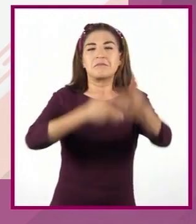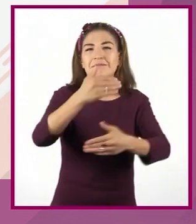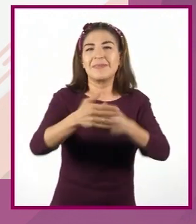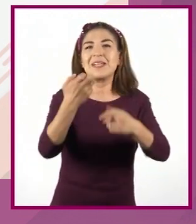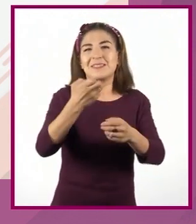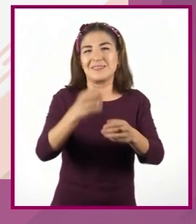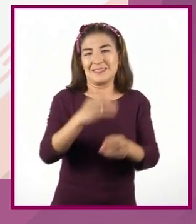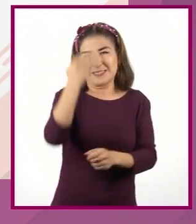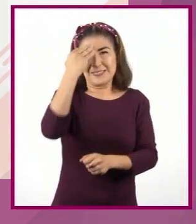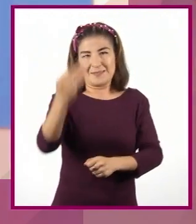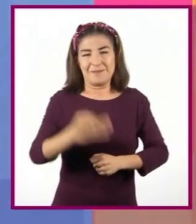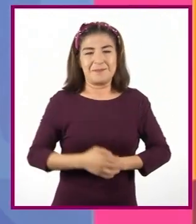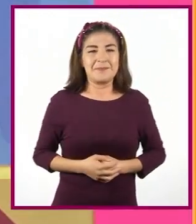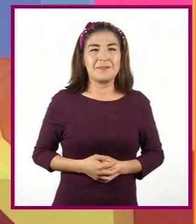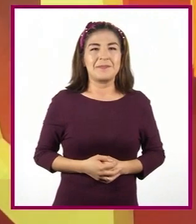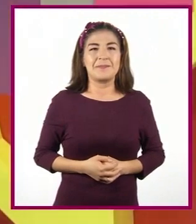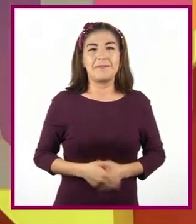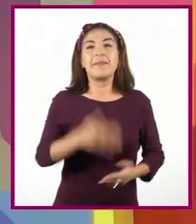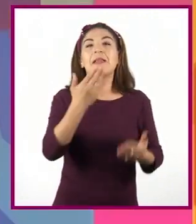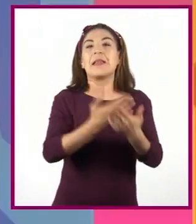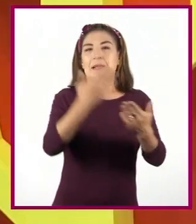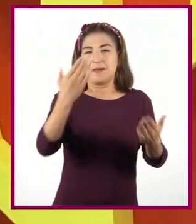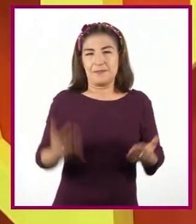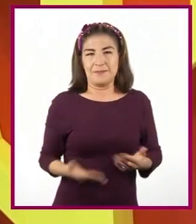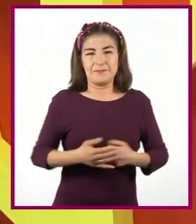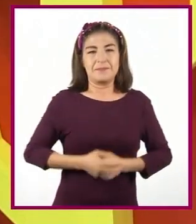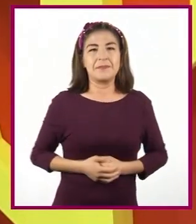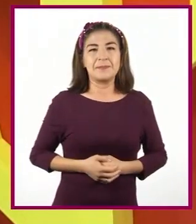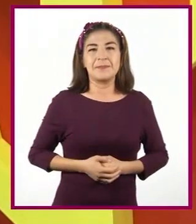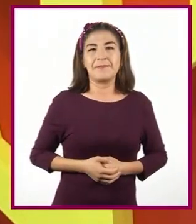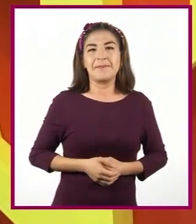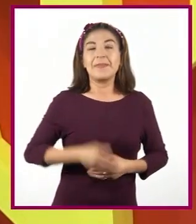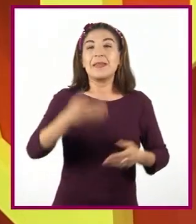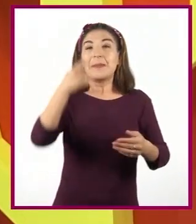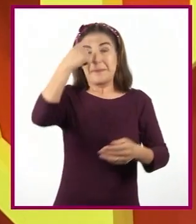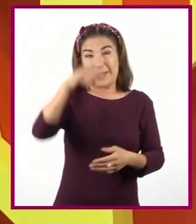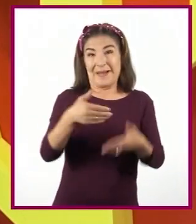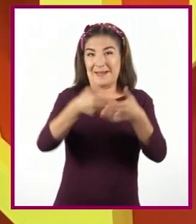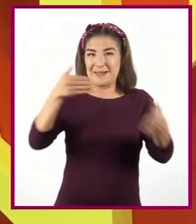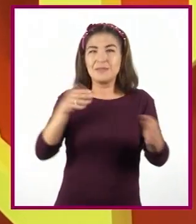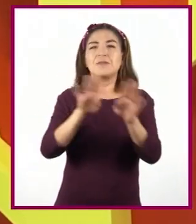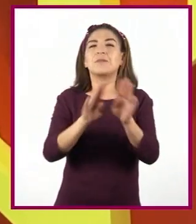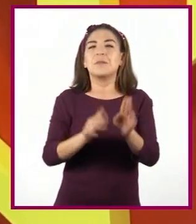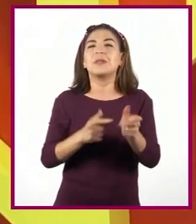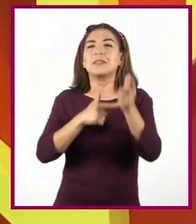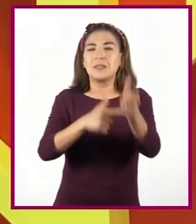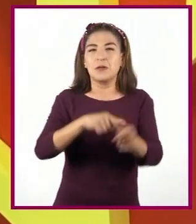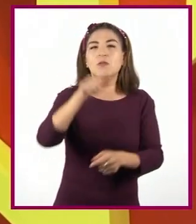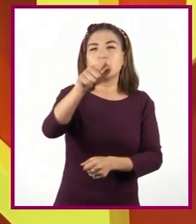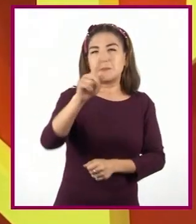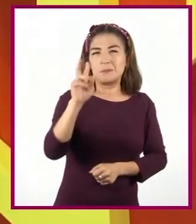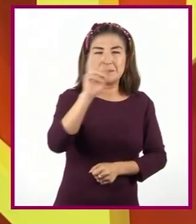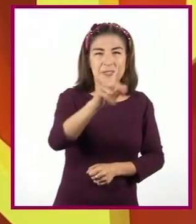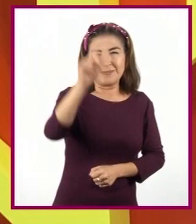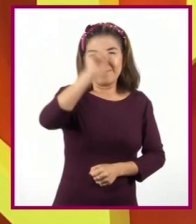cronológica. Ahora, antes de seguir, prestemos atención a un consejo del escritor ruso Anton